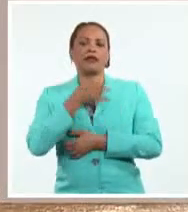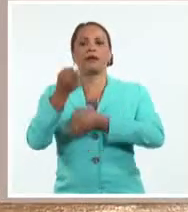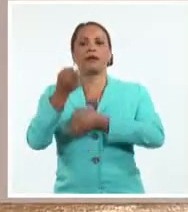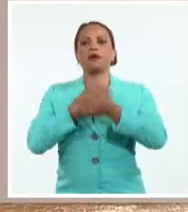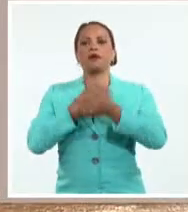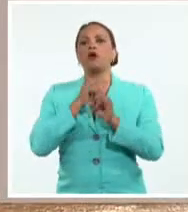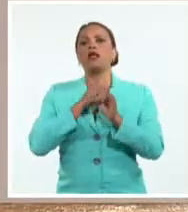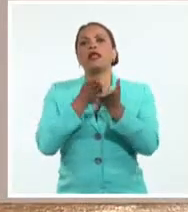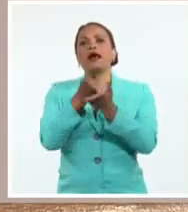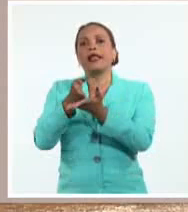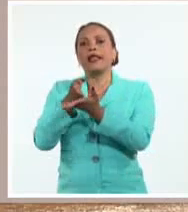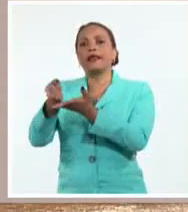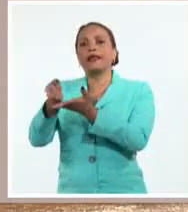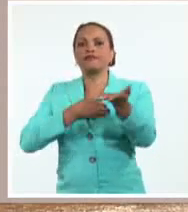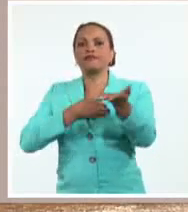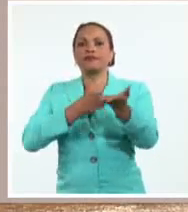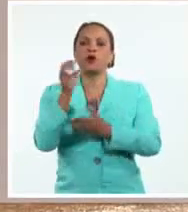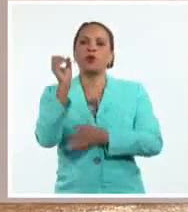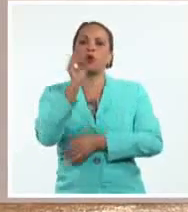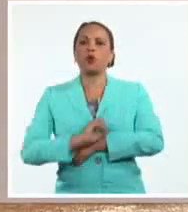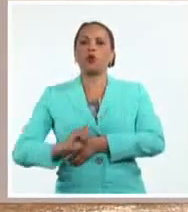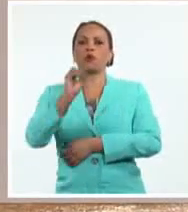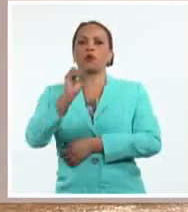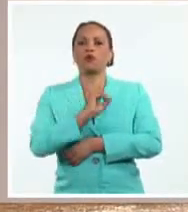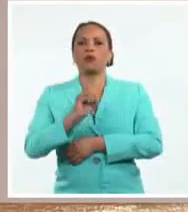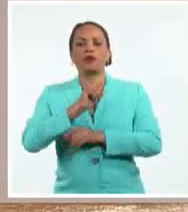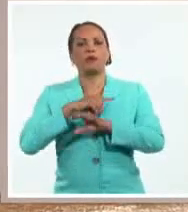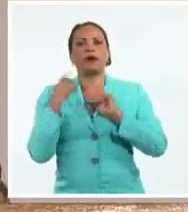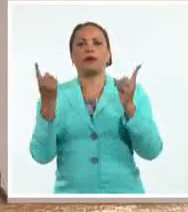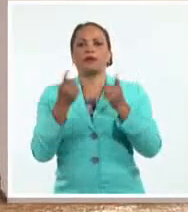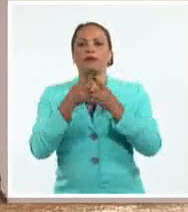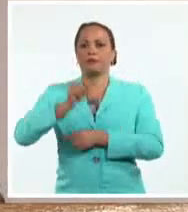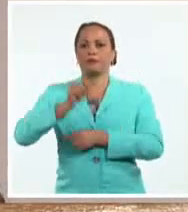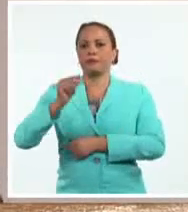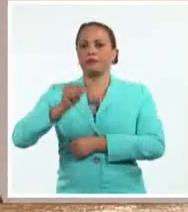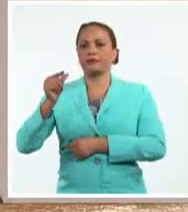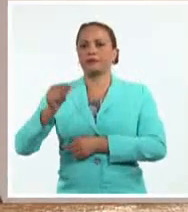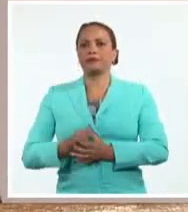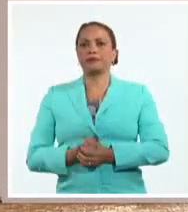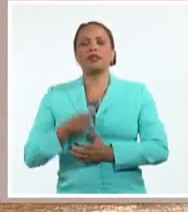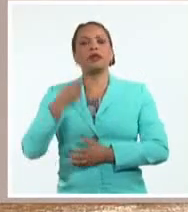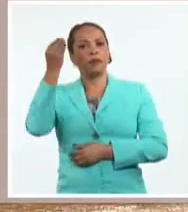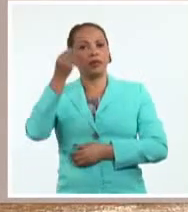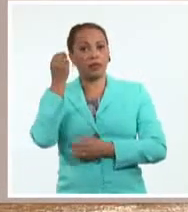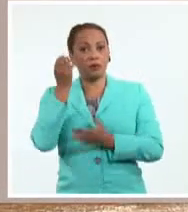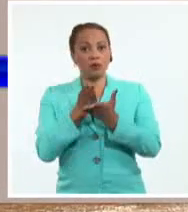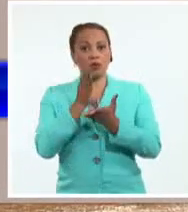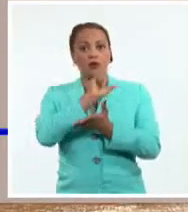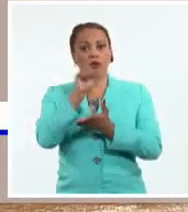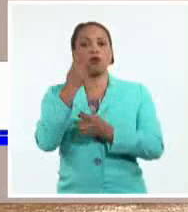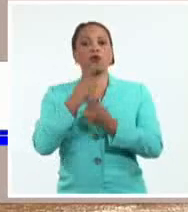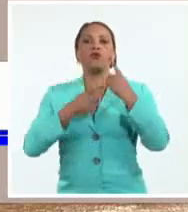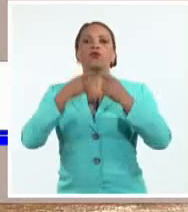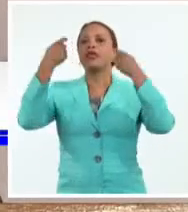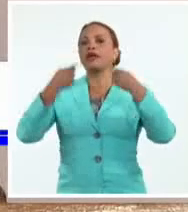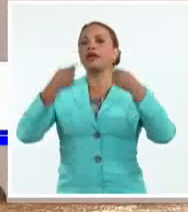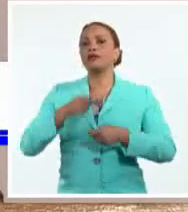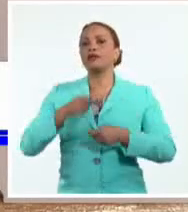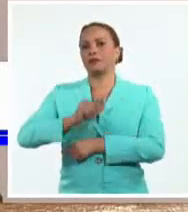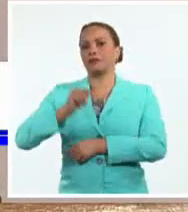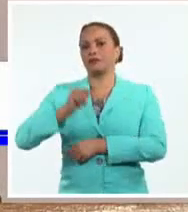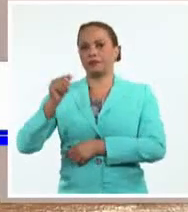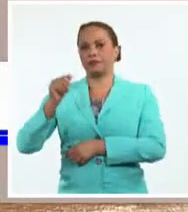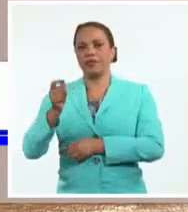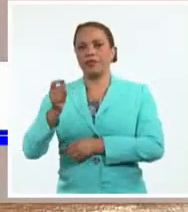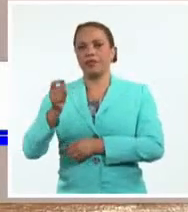líneas a seguir en la promoción de oportunidades para todos. Consideramos la educación como un derecho humano fundamental y